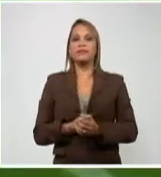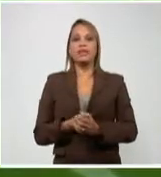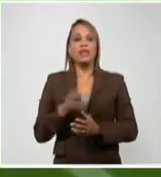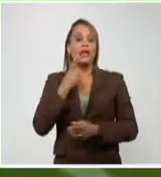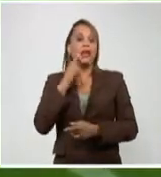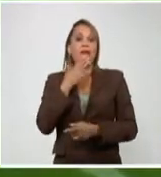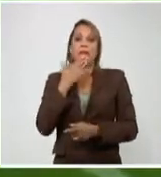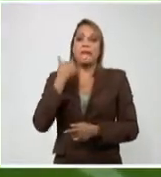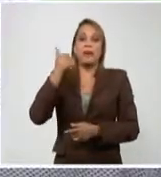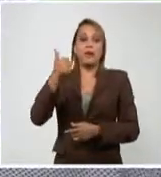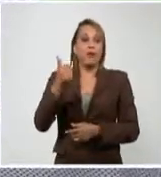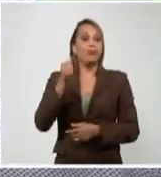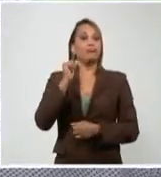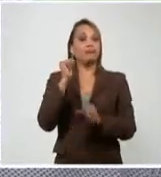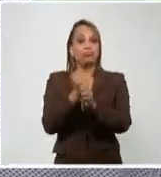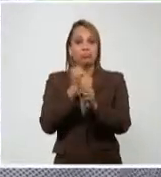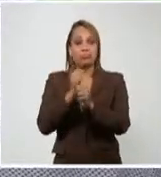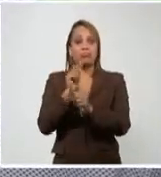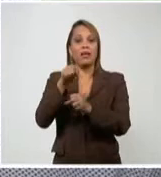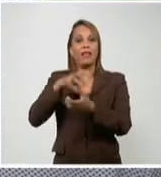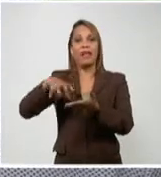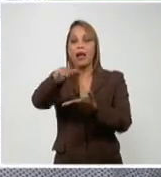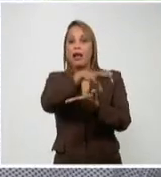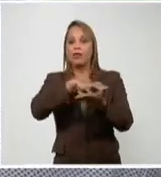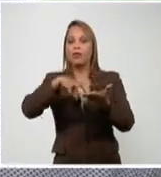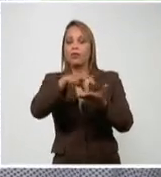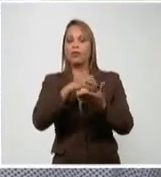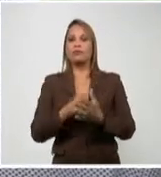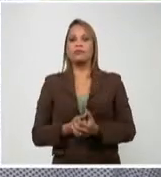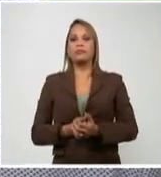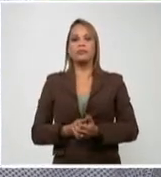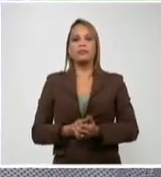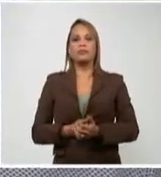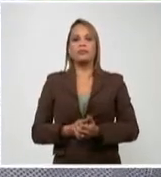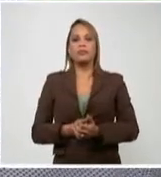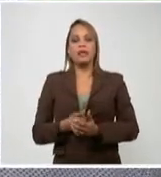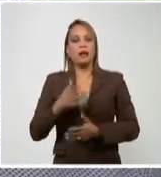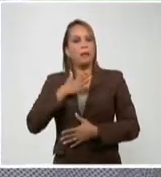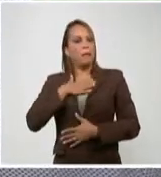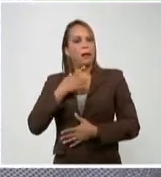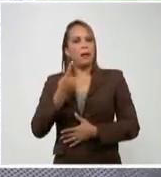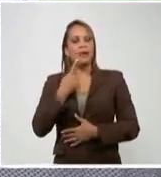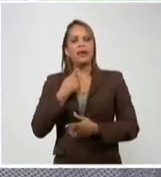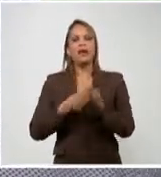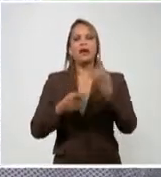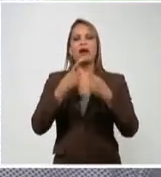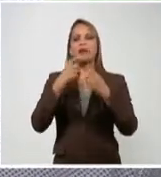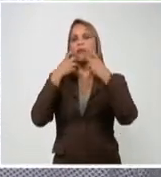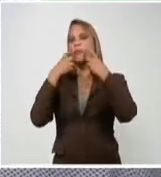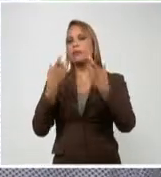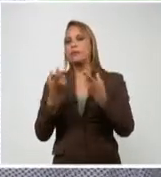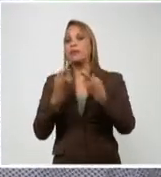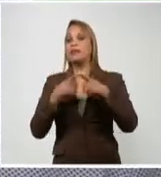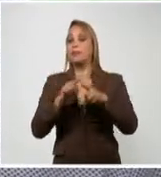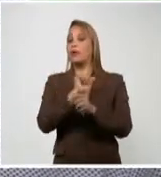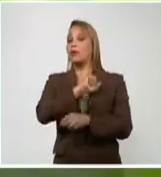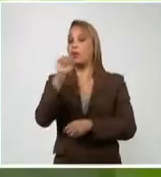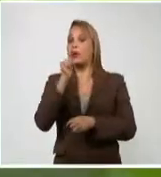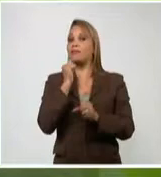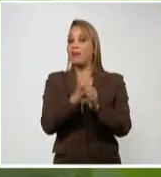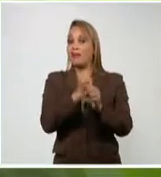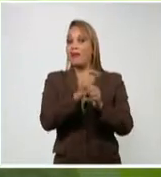de los mejores tapaderos. Esto es más bien un reto, porque lograr que este tabaco esté así es de verdad que lleva esfuerzo y